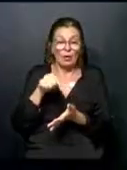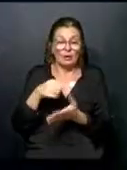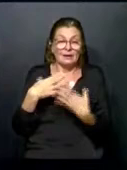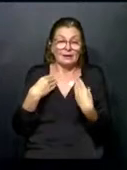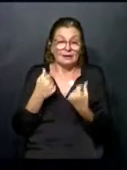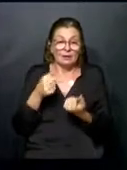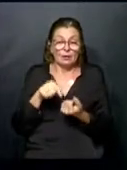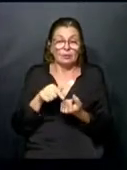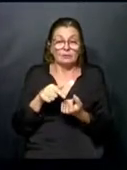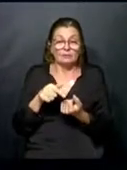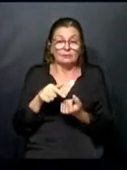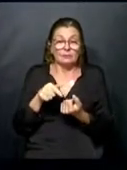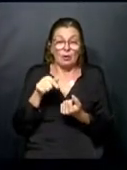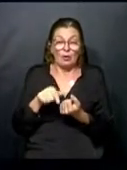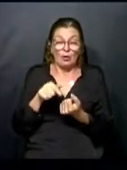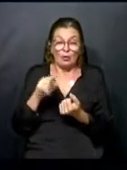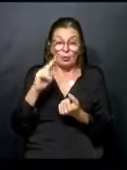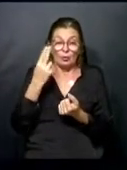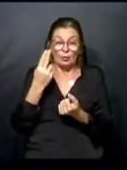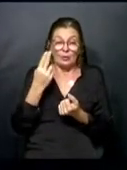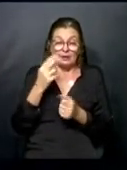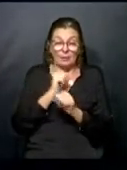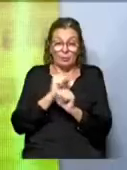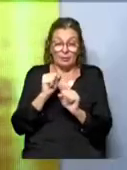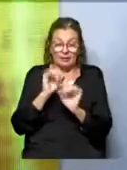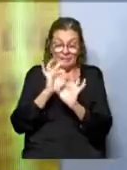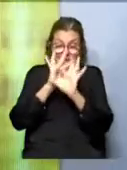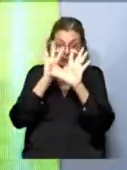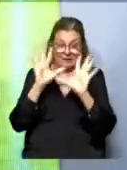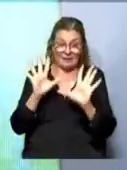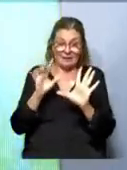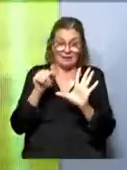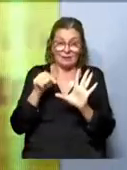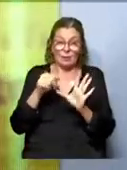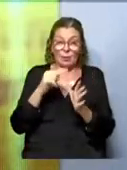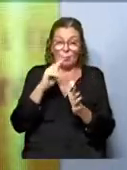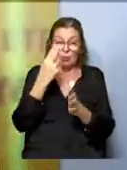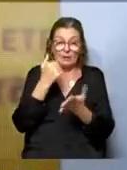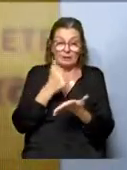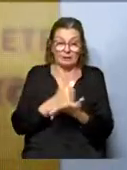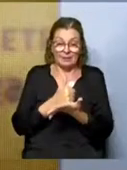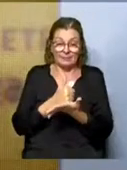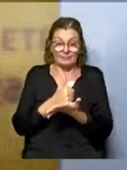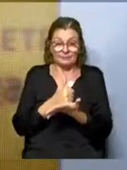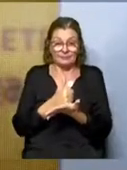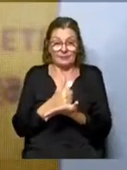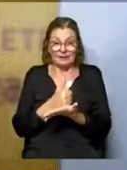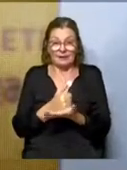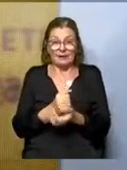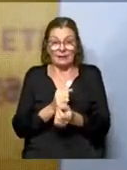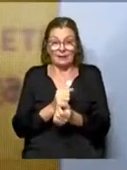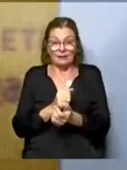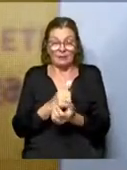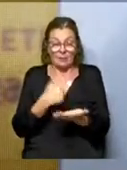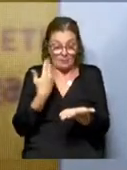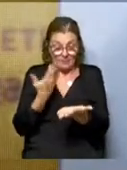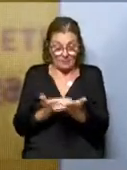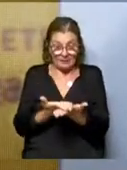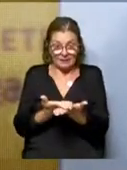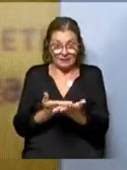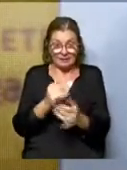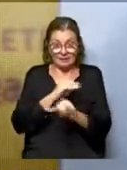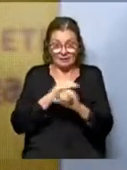sentido. Yo creo que hoy Uruguay tiene posibilidades claras. Digamos, Uruguay está en condiciones de plantearse seriamente terminar